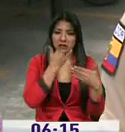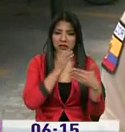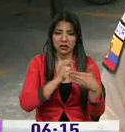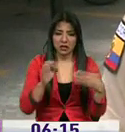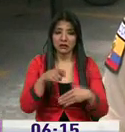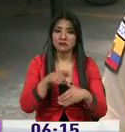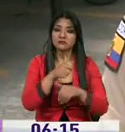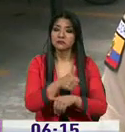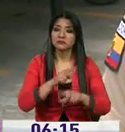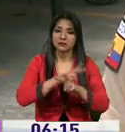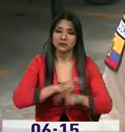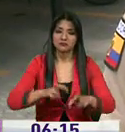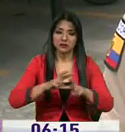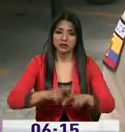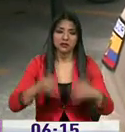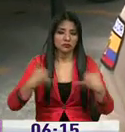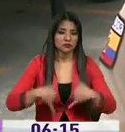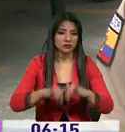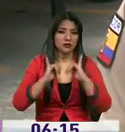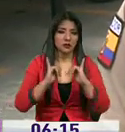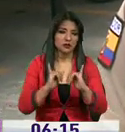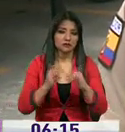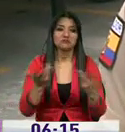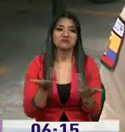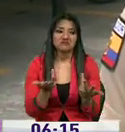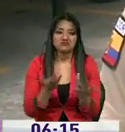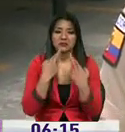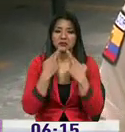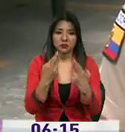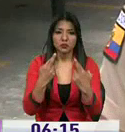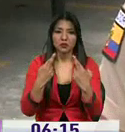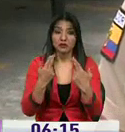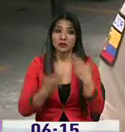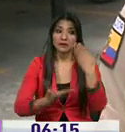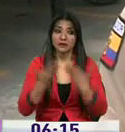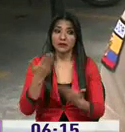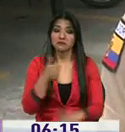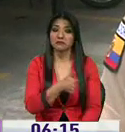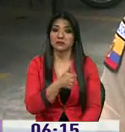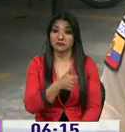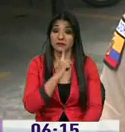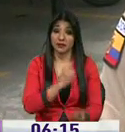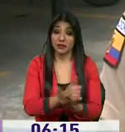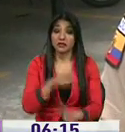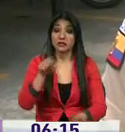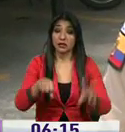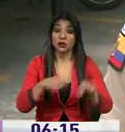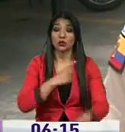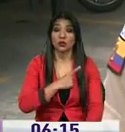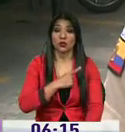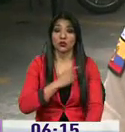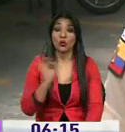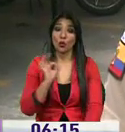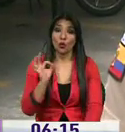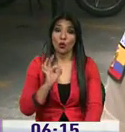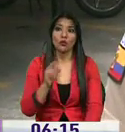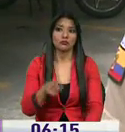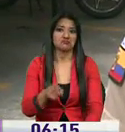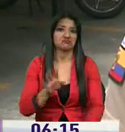en las investigaciones ya arrojarán mejores resultados si de pronto es verdad lo que dice el dueño del vehículo o es